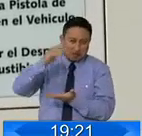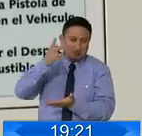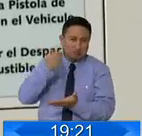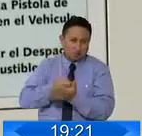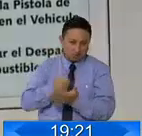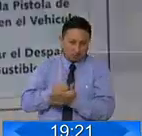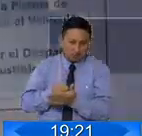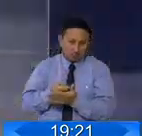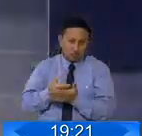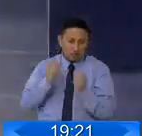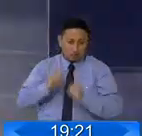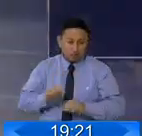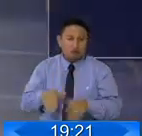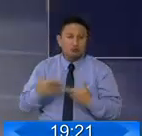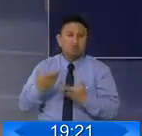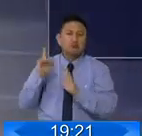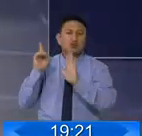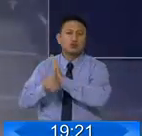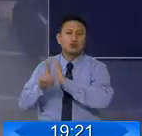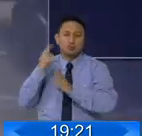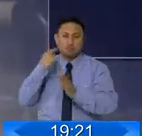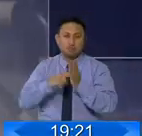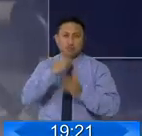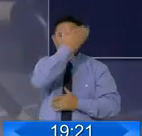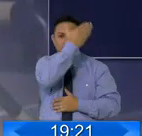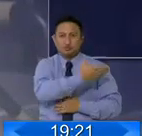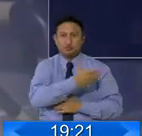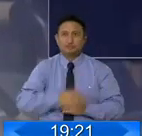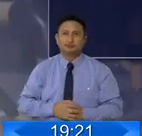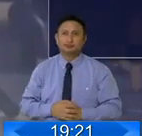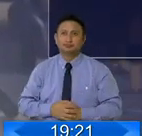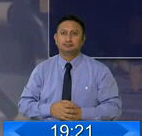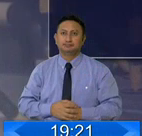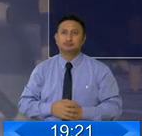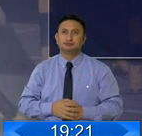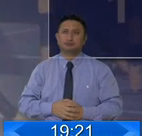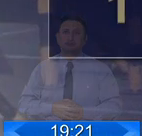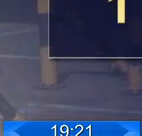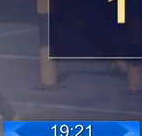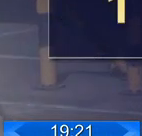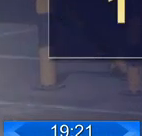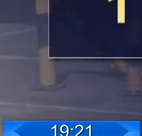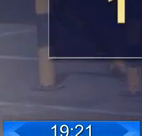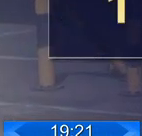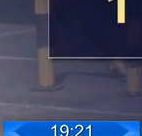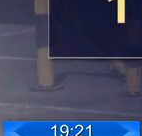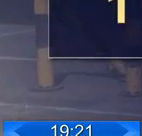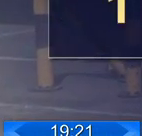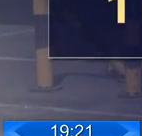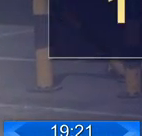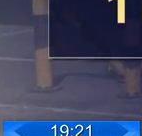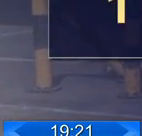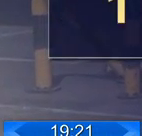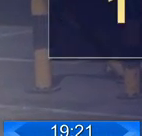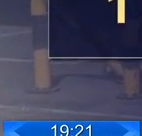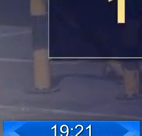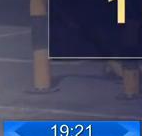de combustibles. Puede hacer su denuncia al 1-800-LO-JUSTO, es decir,